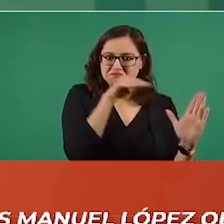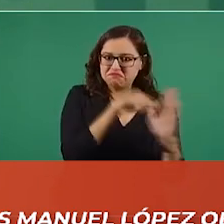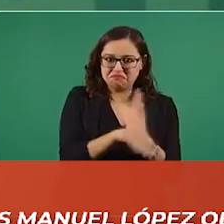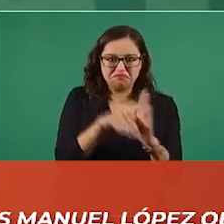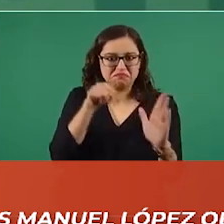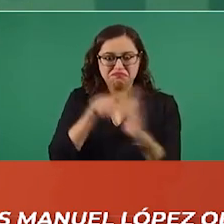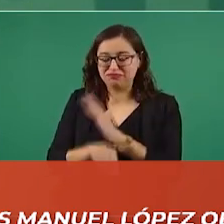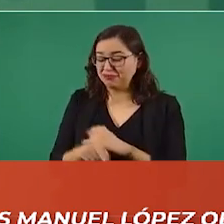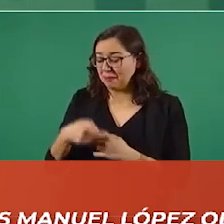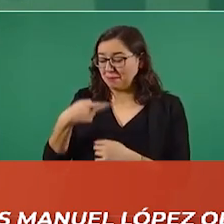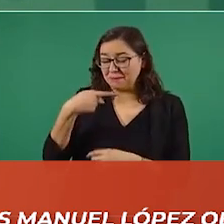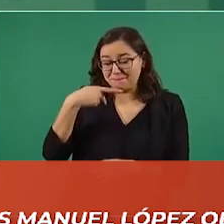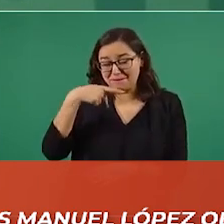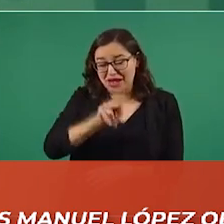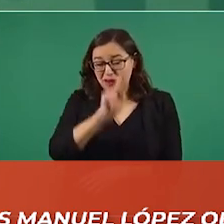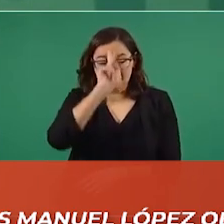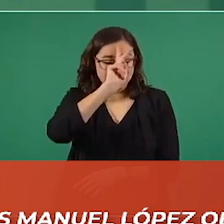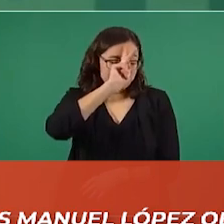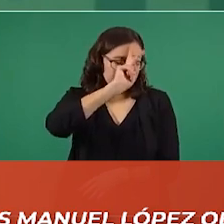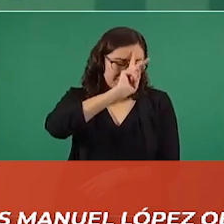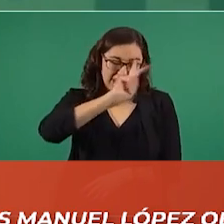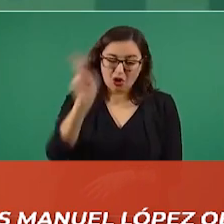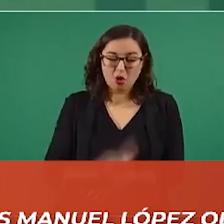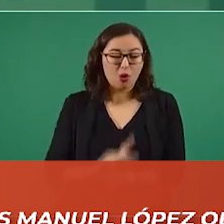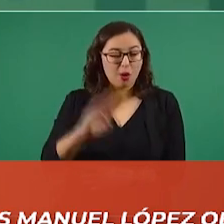pero de todos,